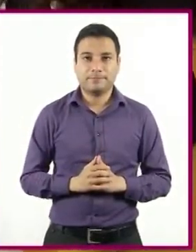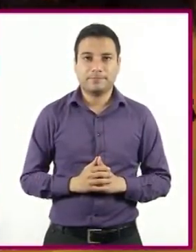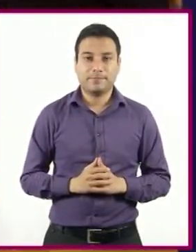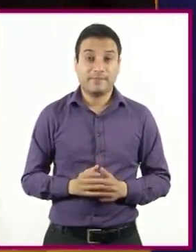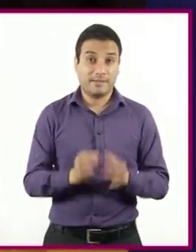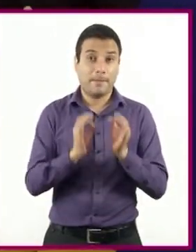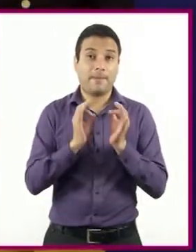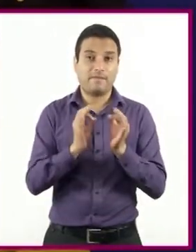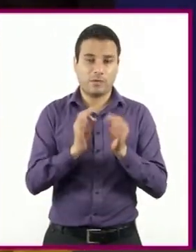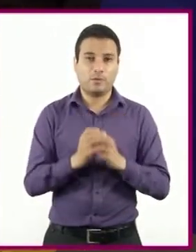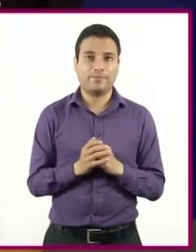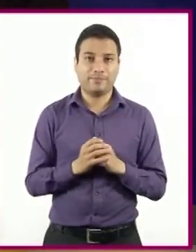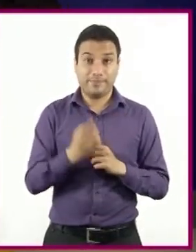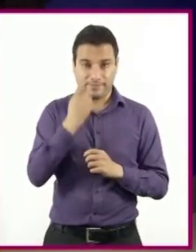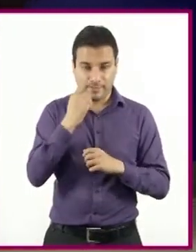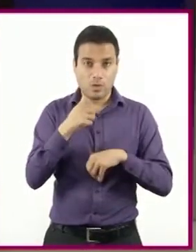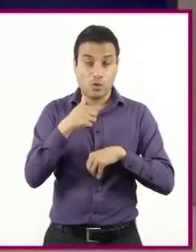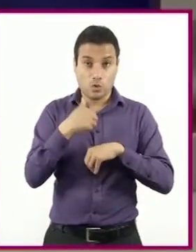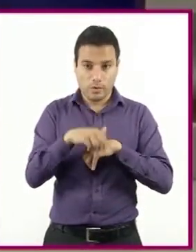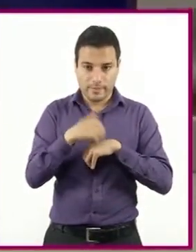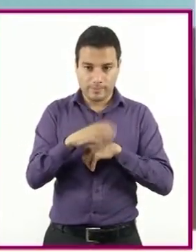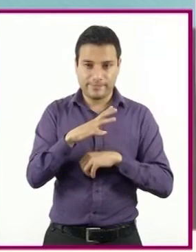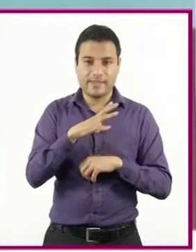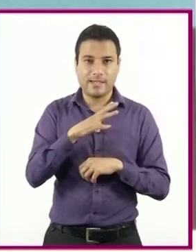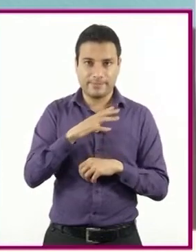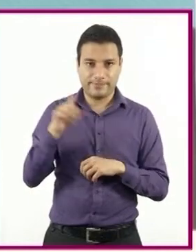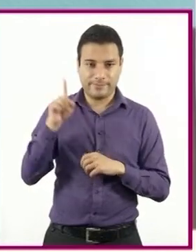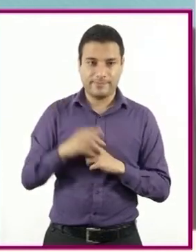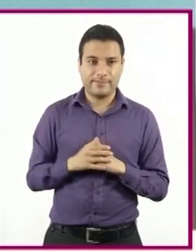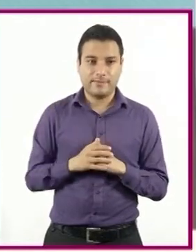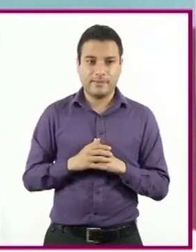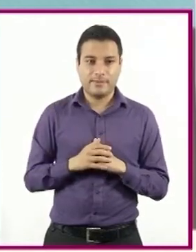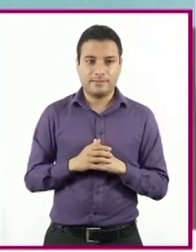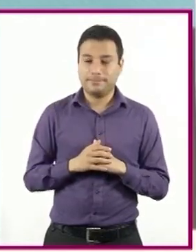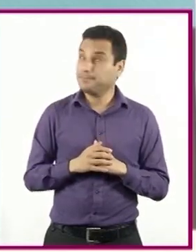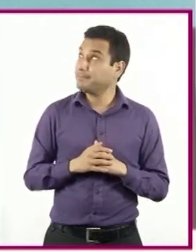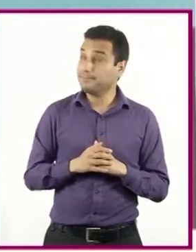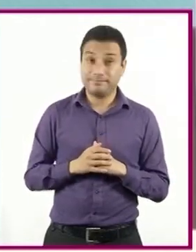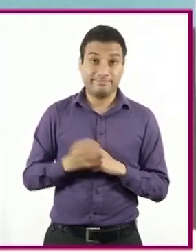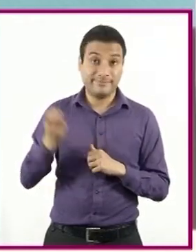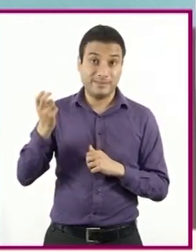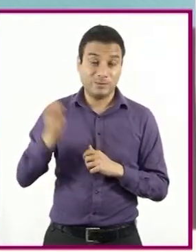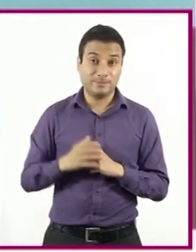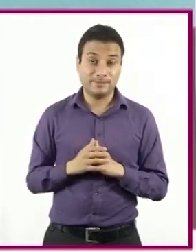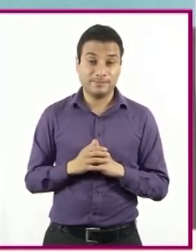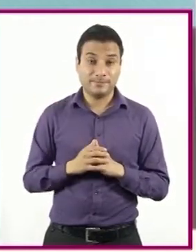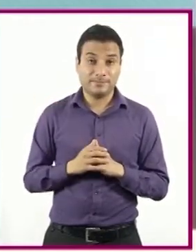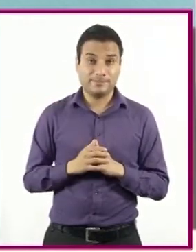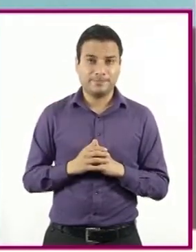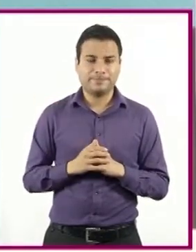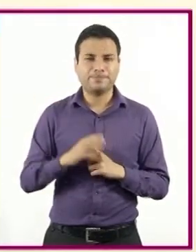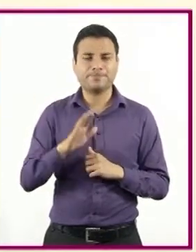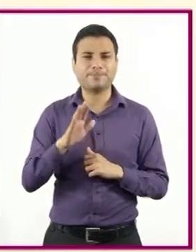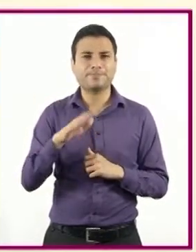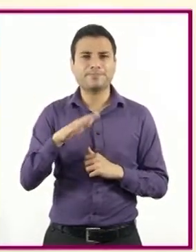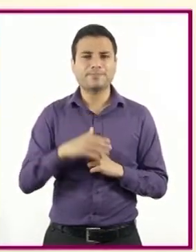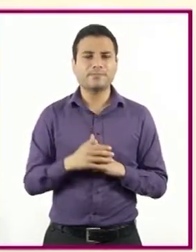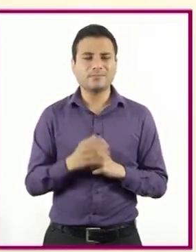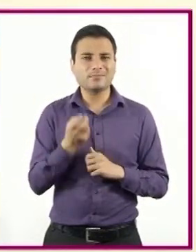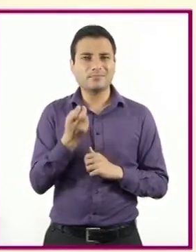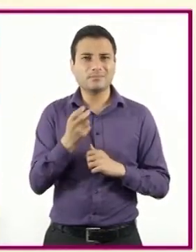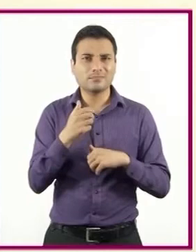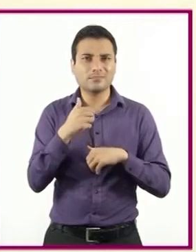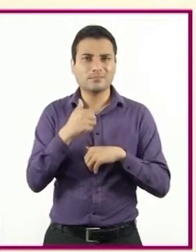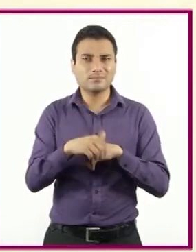Perfecto. Aquí tenemos el número de Avogadro que representa 6.022 trillones de unidades. Maestra Doraluz, ¿y este número se